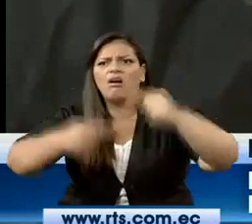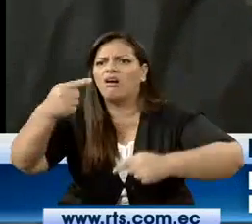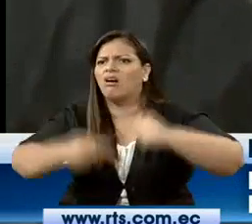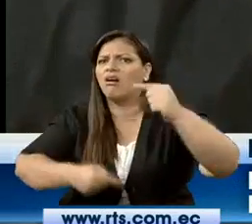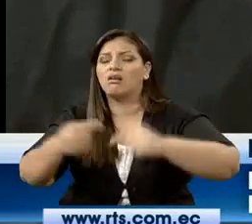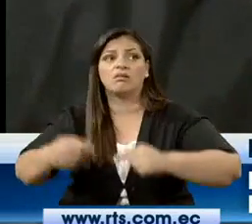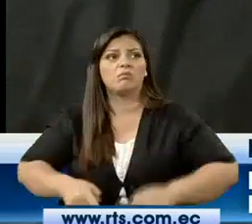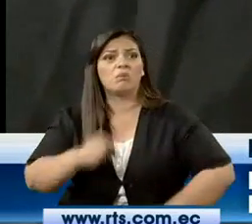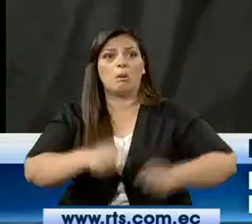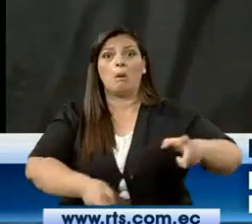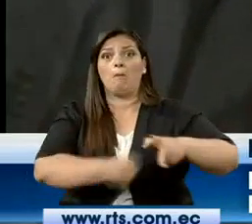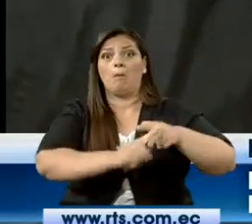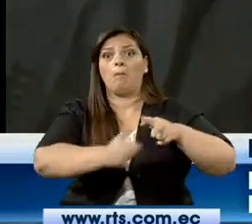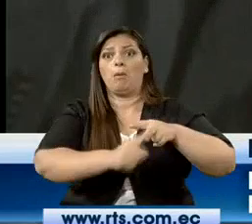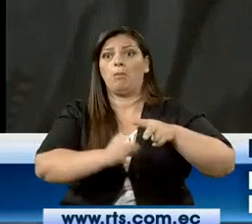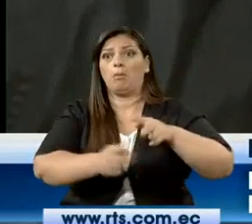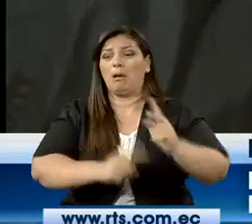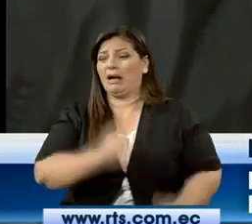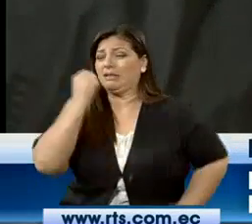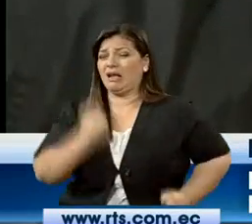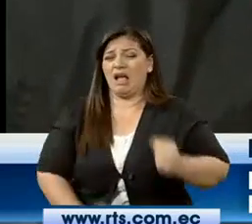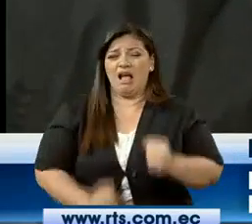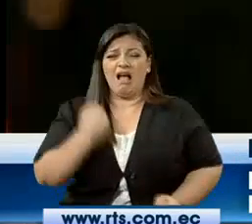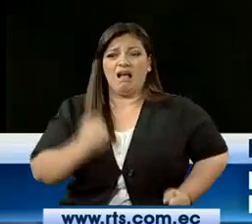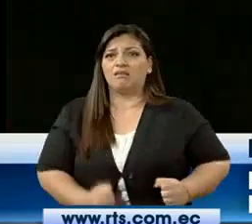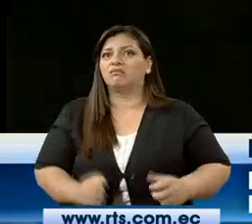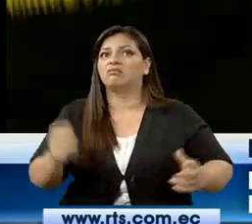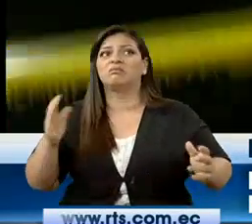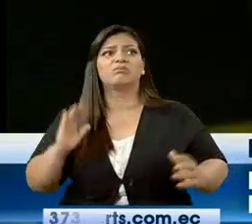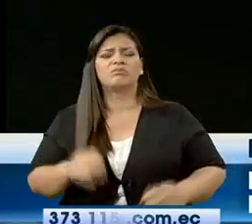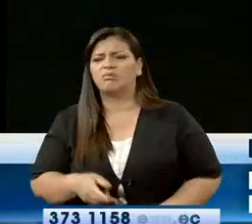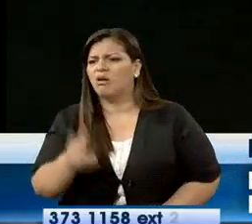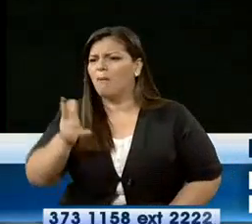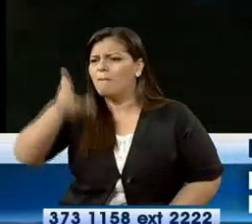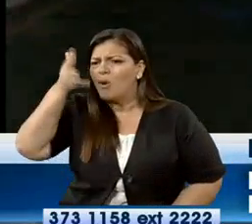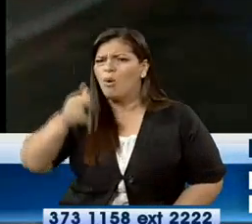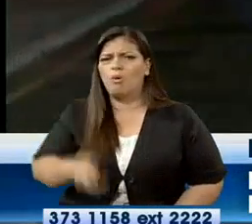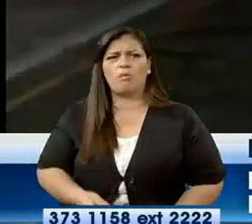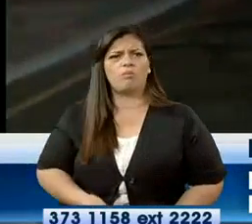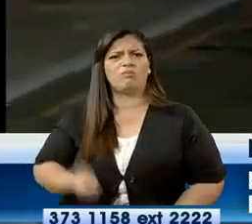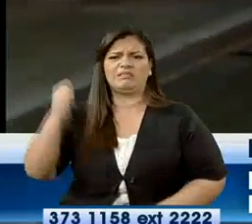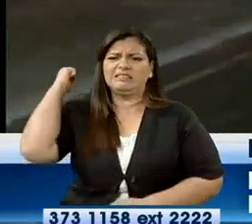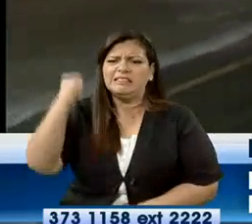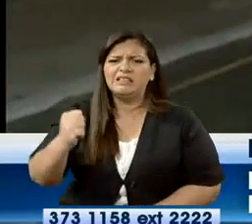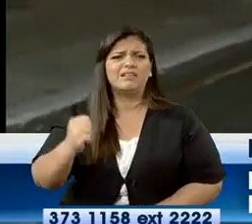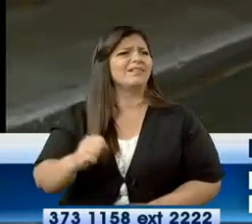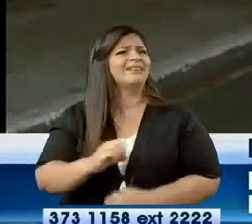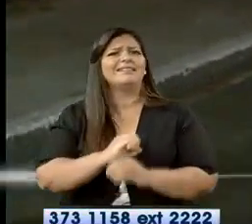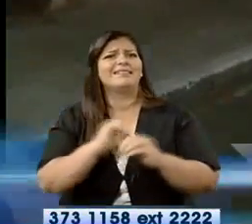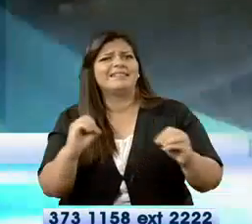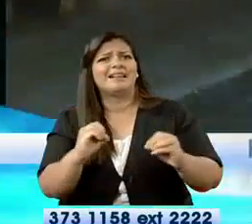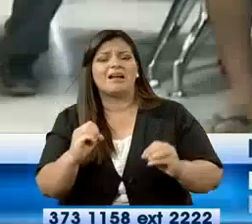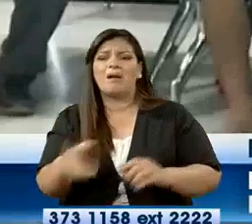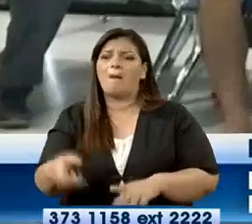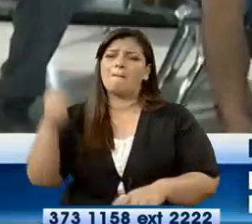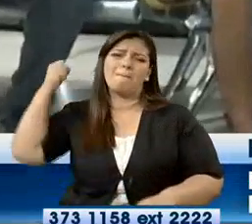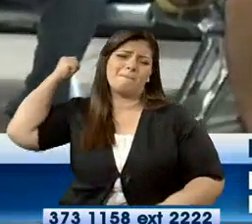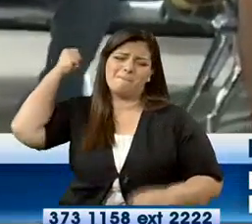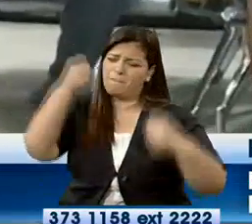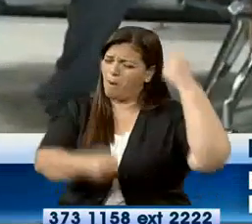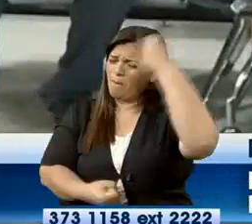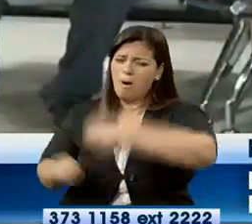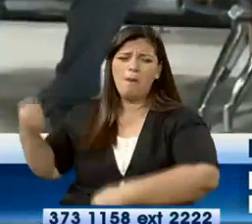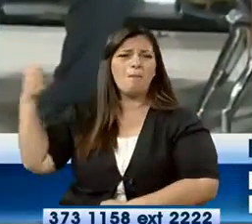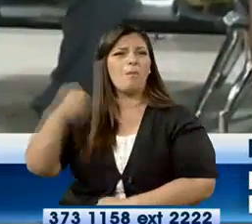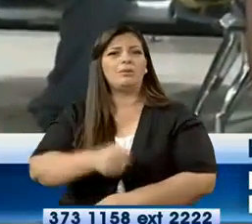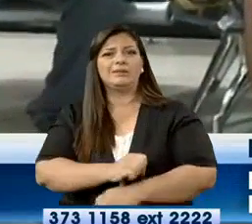Tiene que haber fallecido algún golpe, ñaño, porque ahí no hay arma, no hay nada. Agentes de la Policía Nacional acudieron al sitio y detuvieron